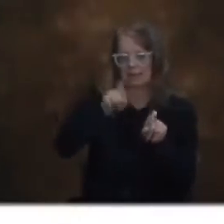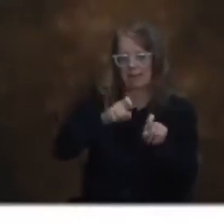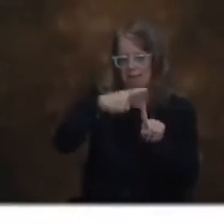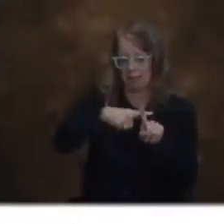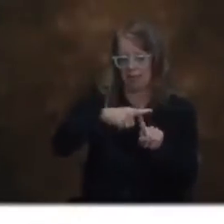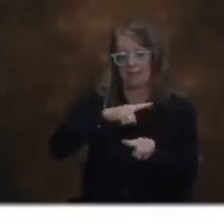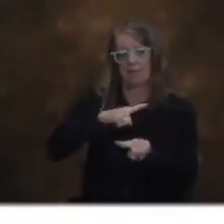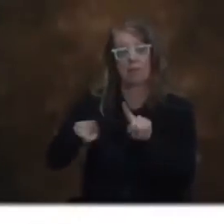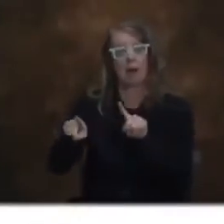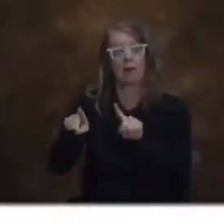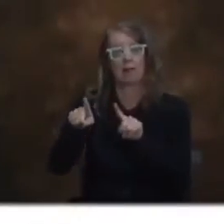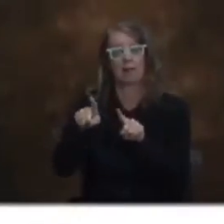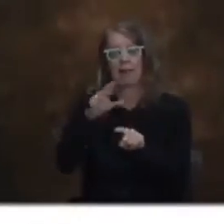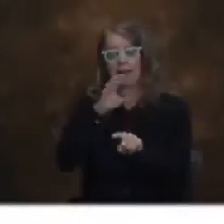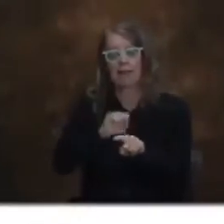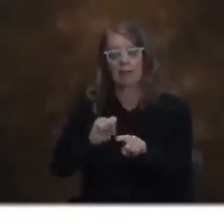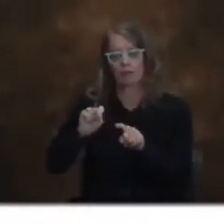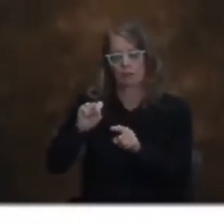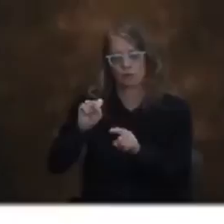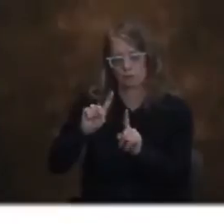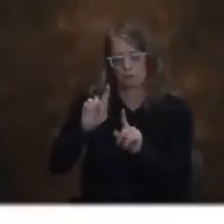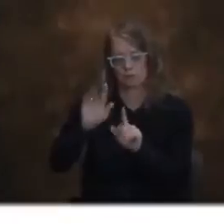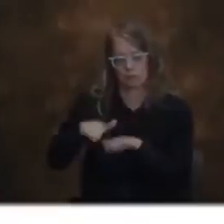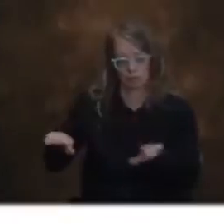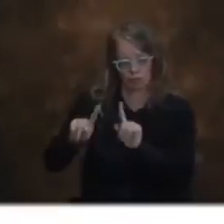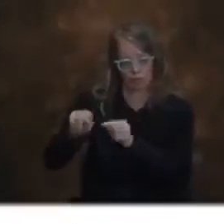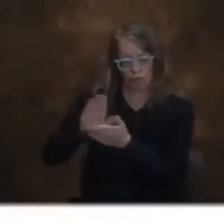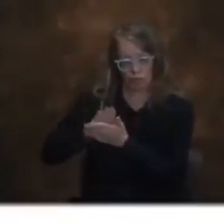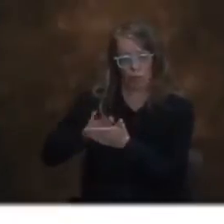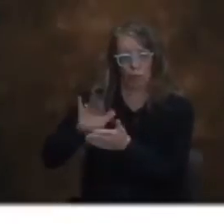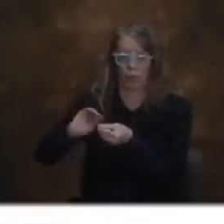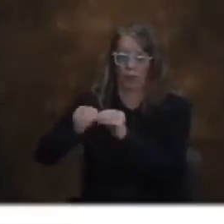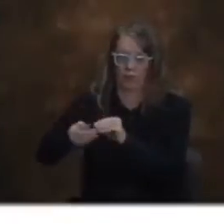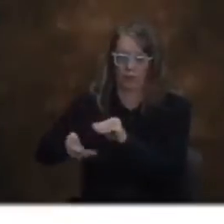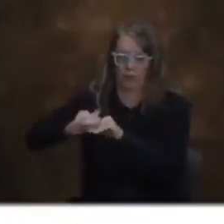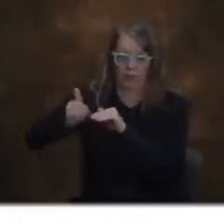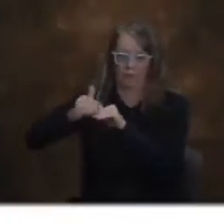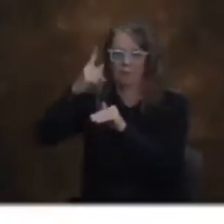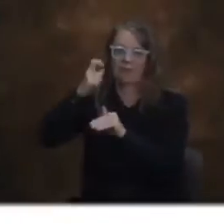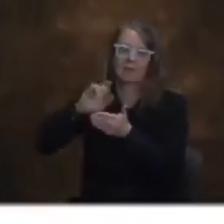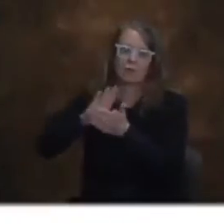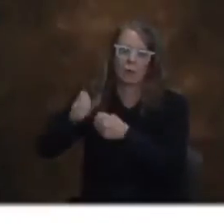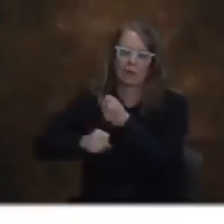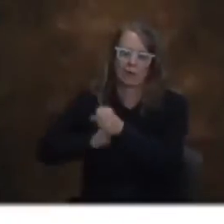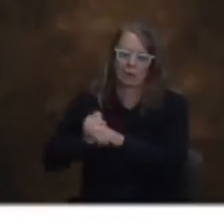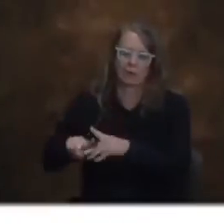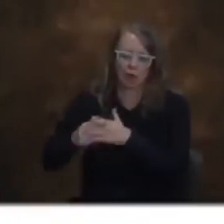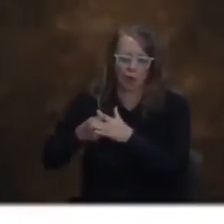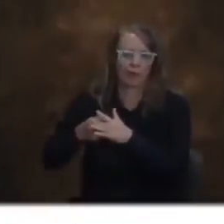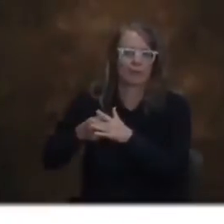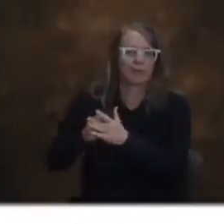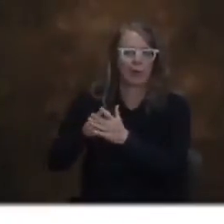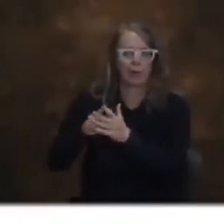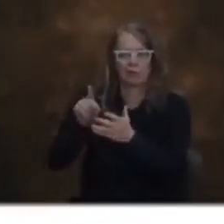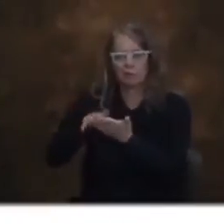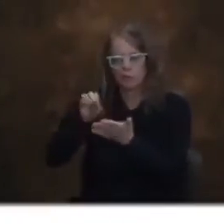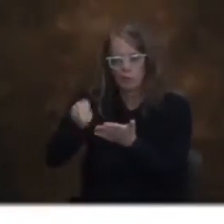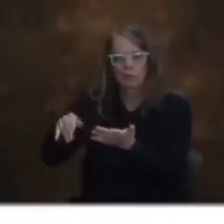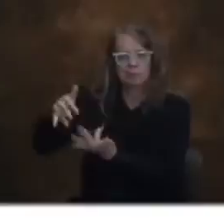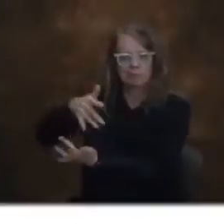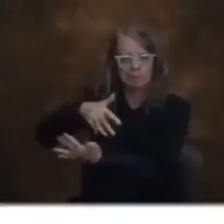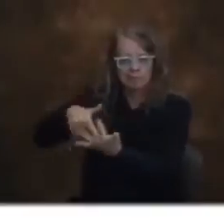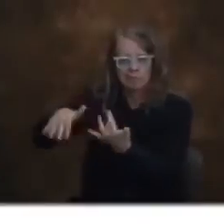población en edad escolar ha aumentado durante las últimas dos semanas desde que comenzó el año escolar y en esta